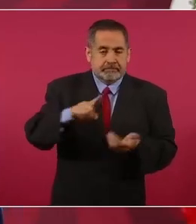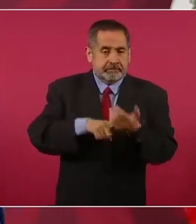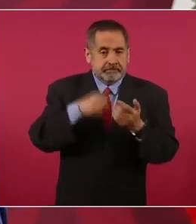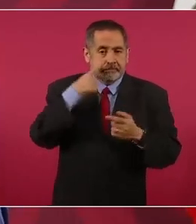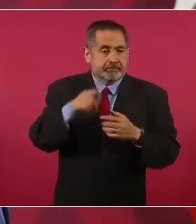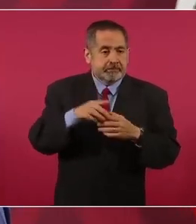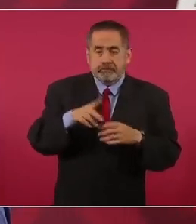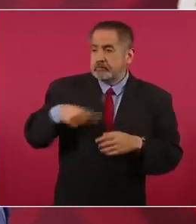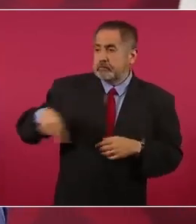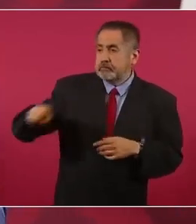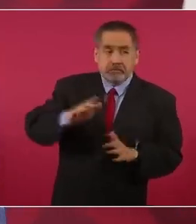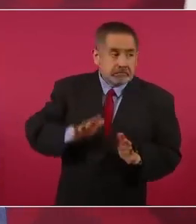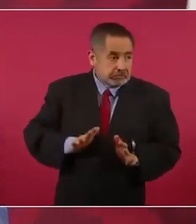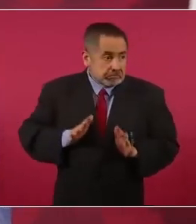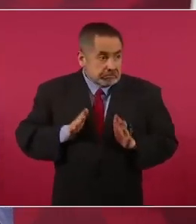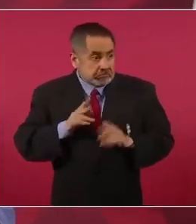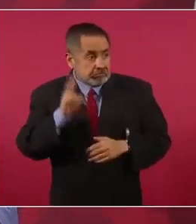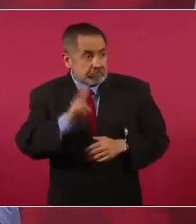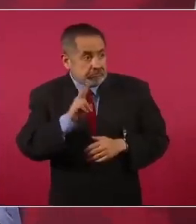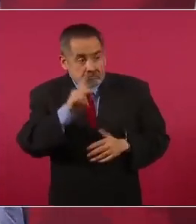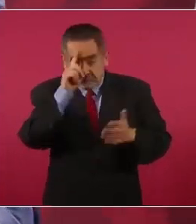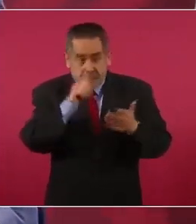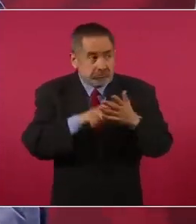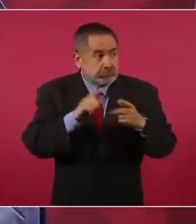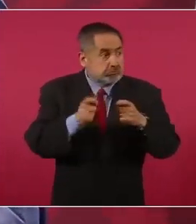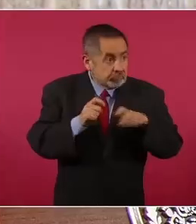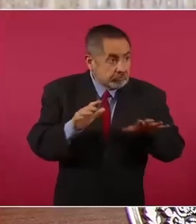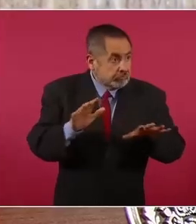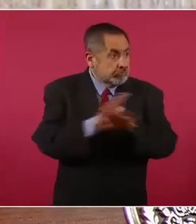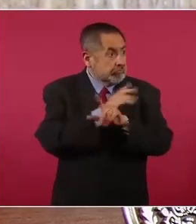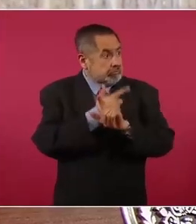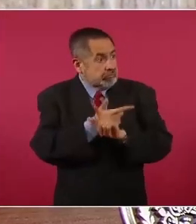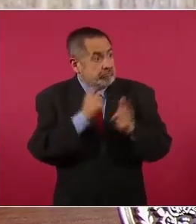hacernos creer de que ya